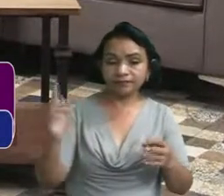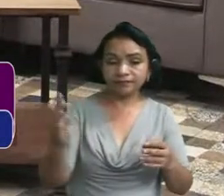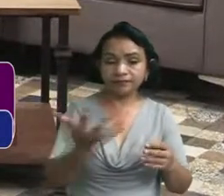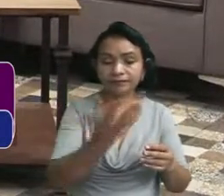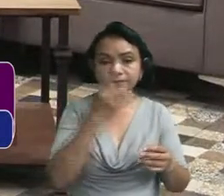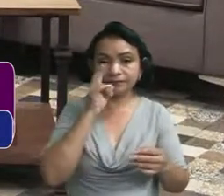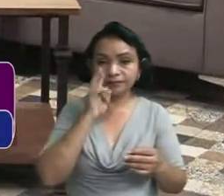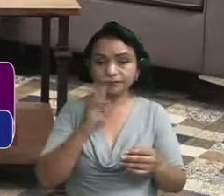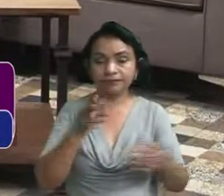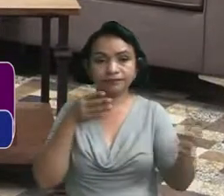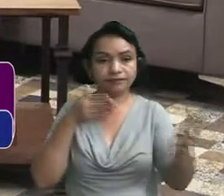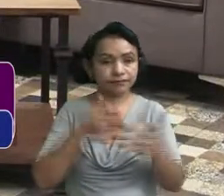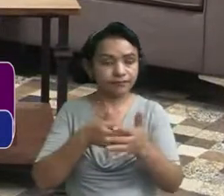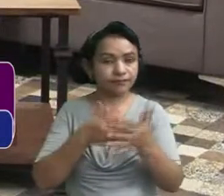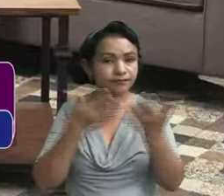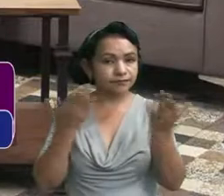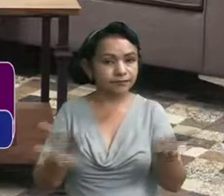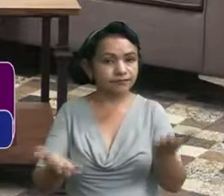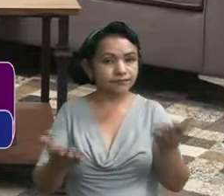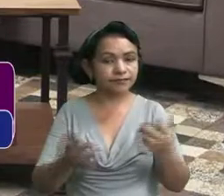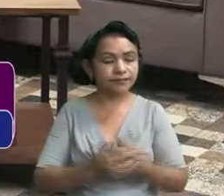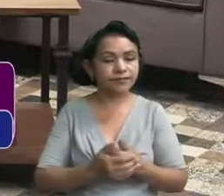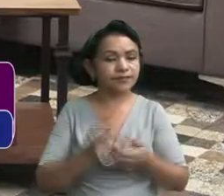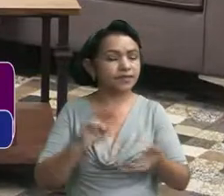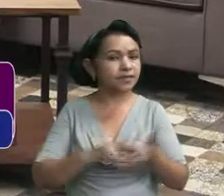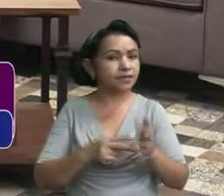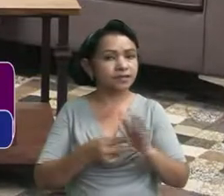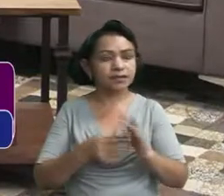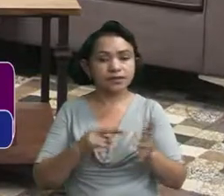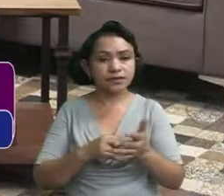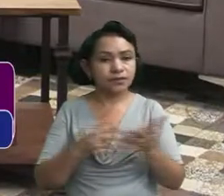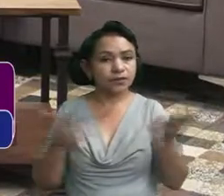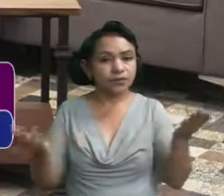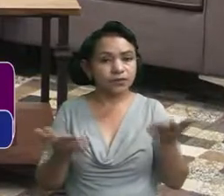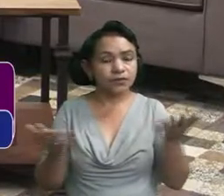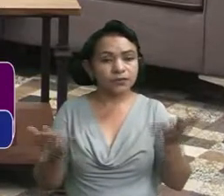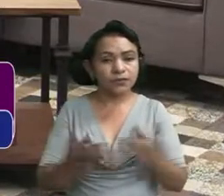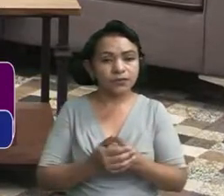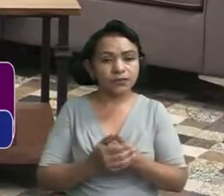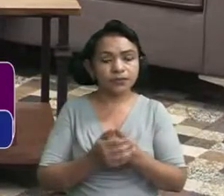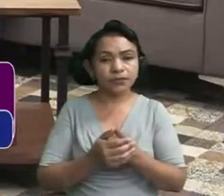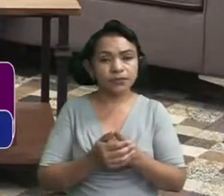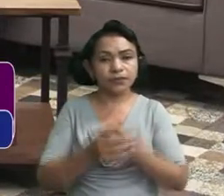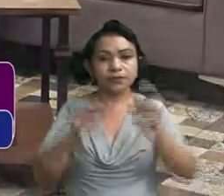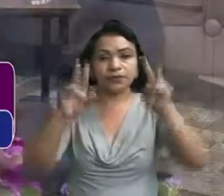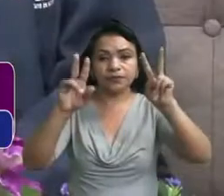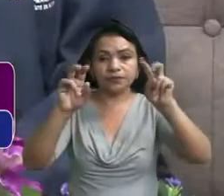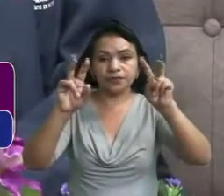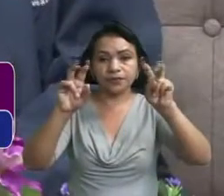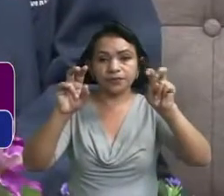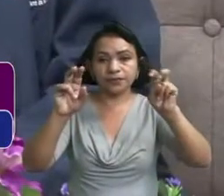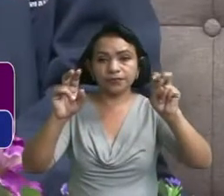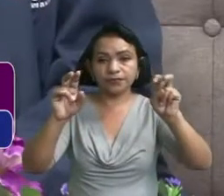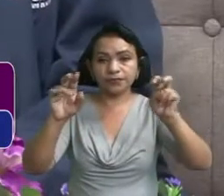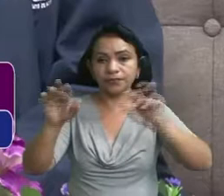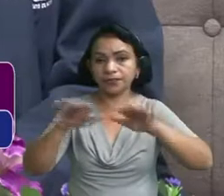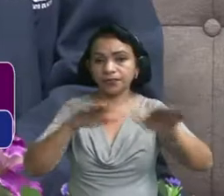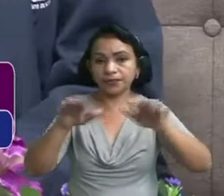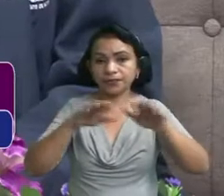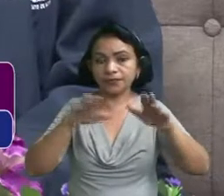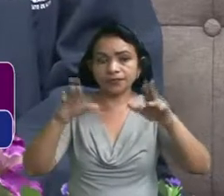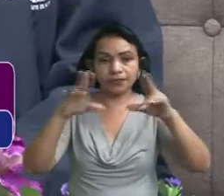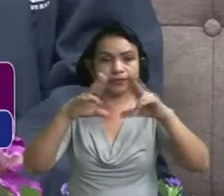ve estancado por esa intentona golpista. ¿Qué significa para el contexto nicaragüense? O sea, nosotros tenemos que entender